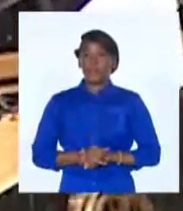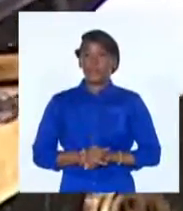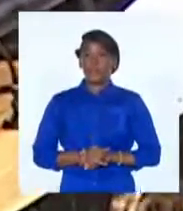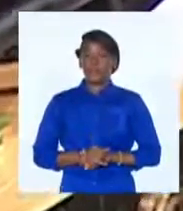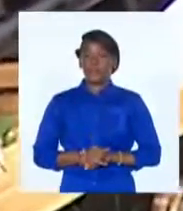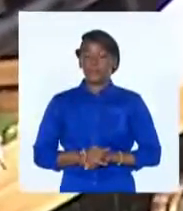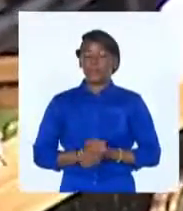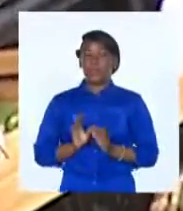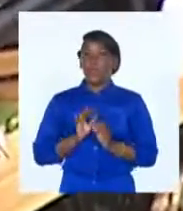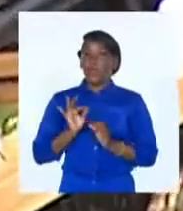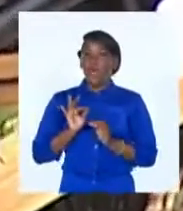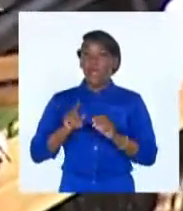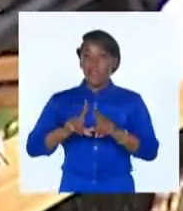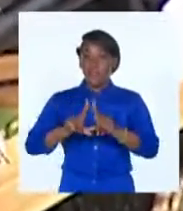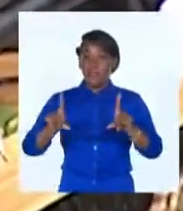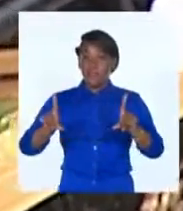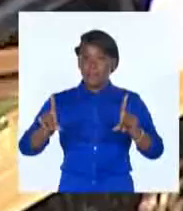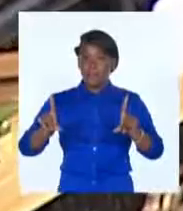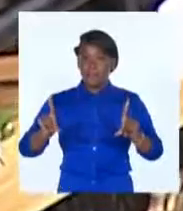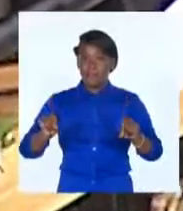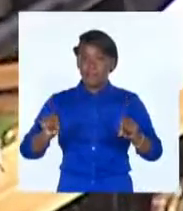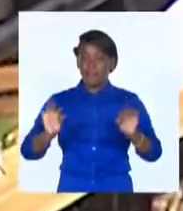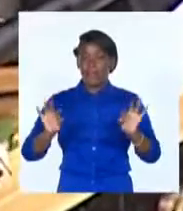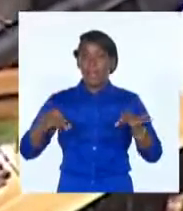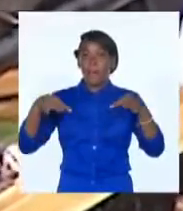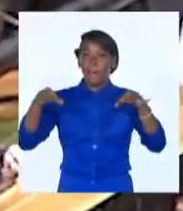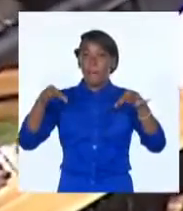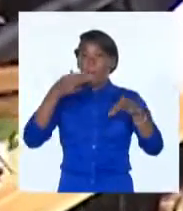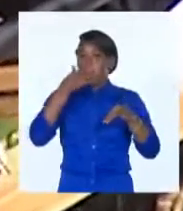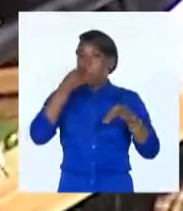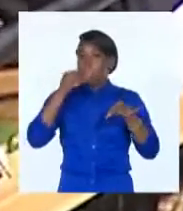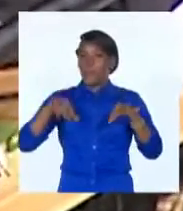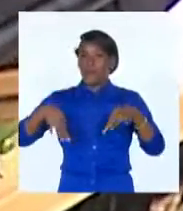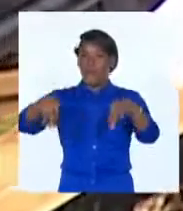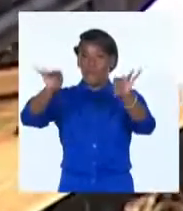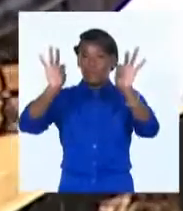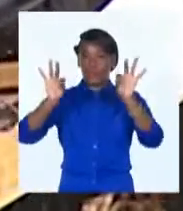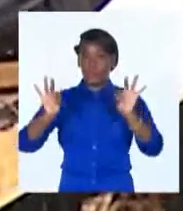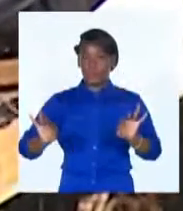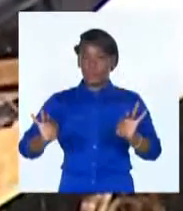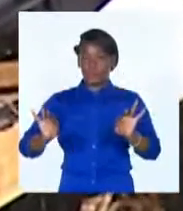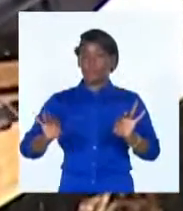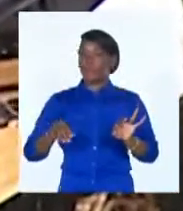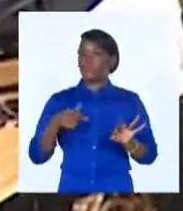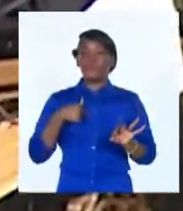2 bombillos que al encenderse indicaban al orador que debía concluir.